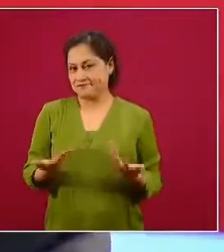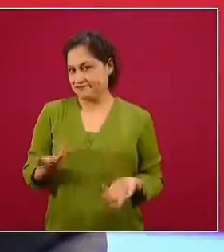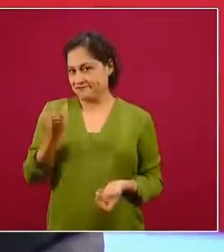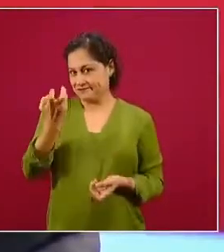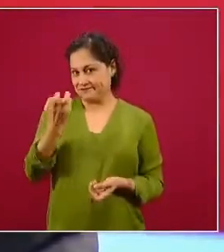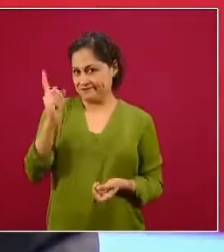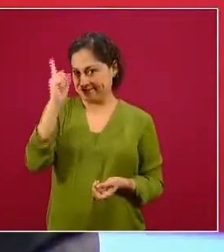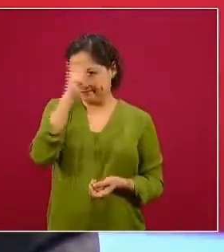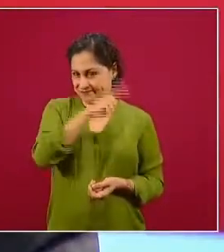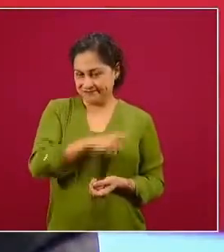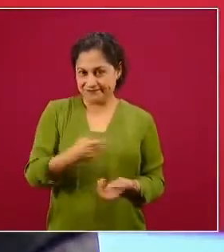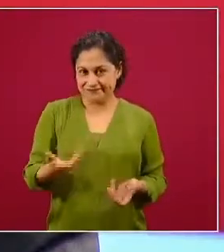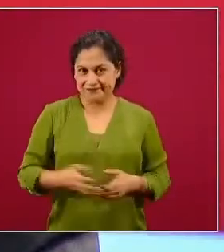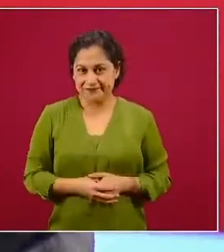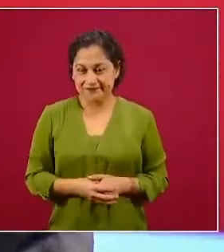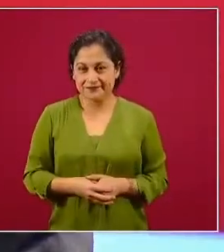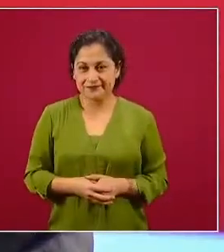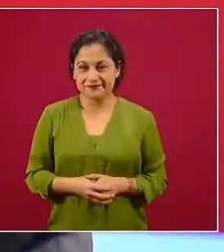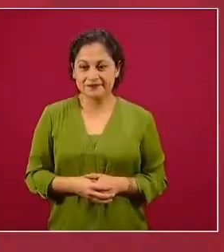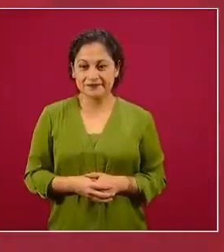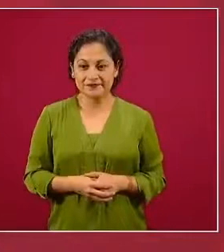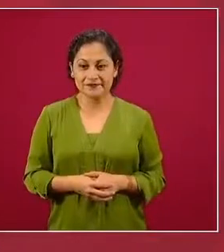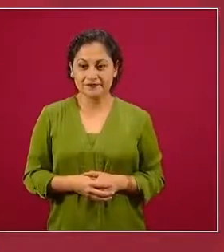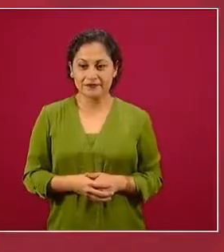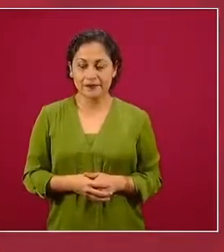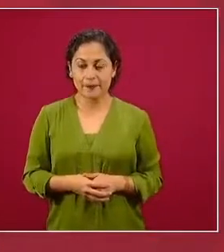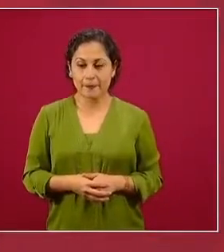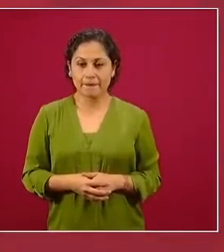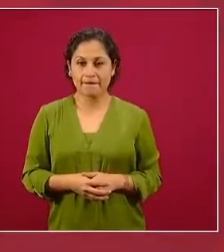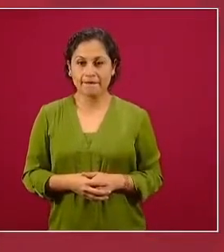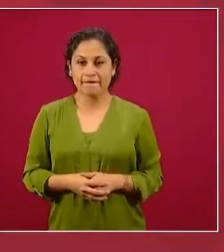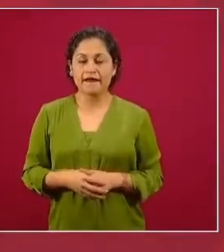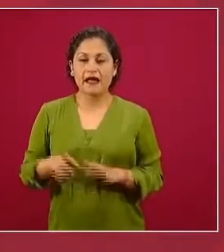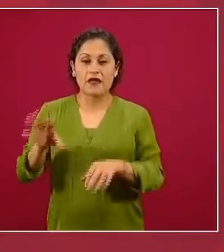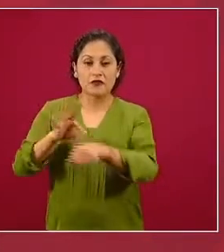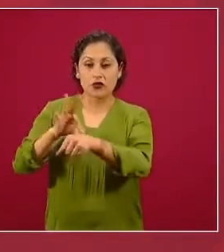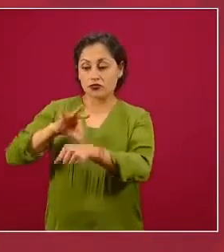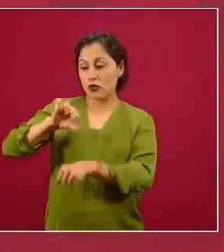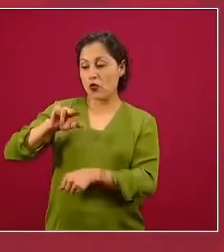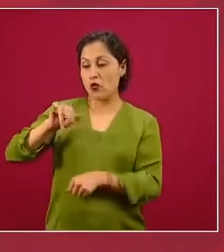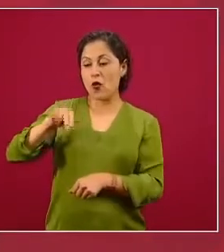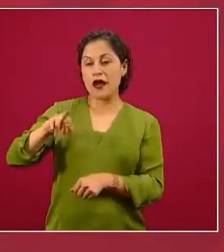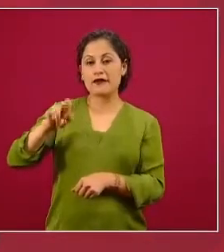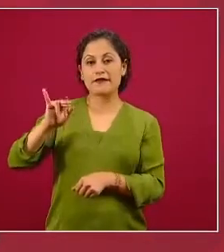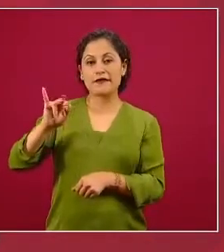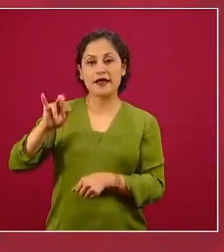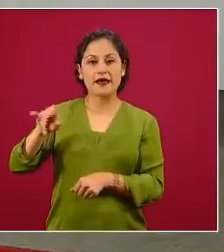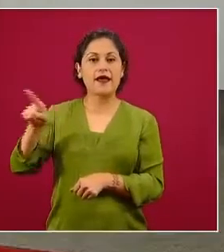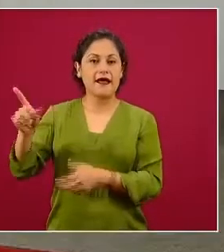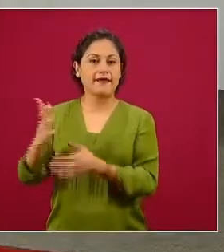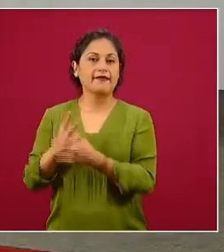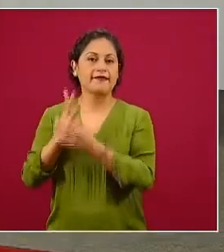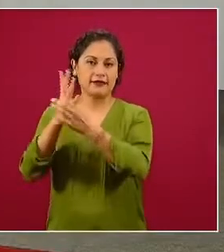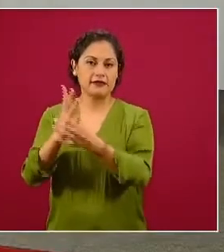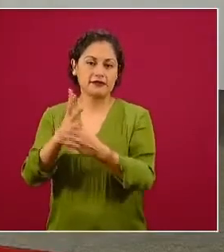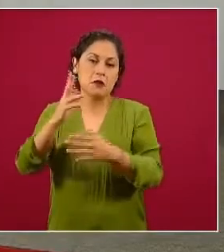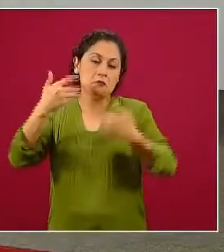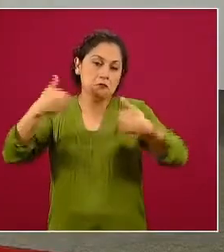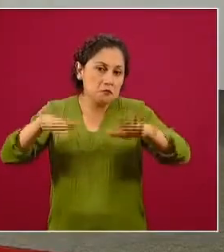un producto saludable. Decía el doctor Juan Rivera, precisamente un experimento